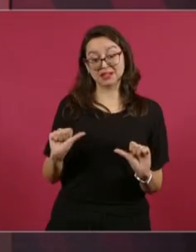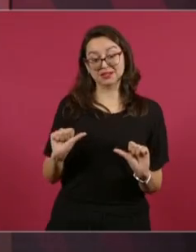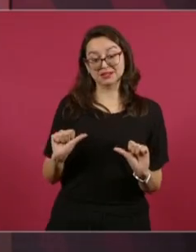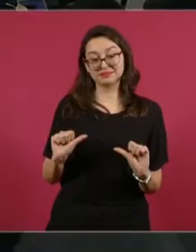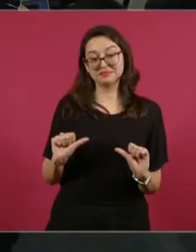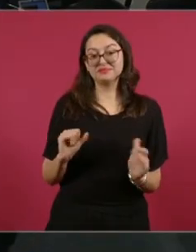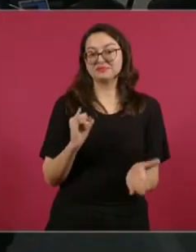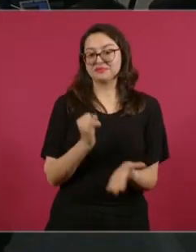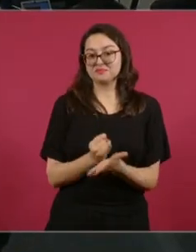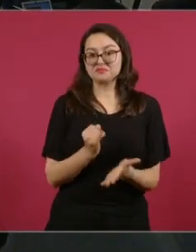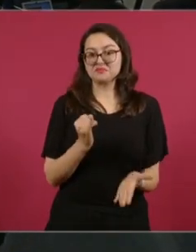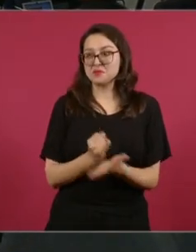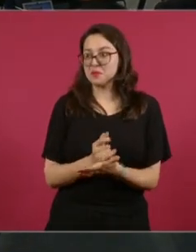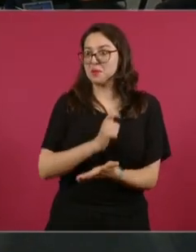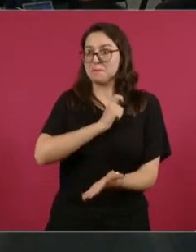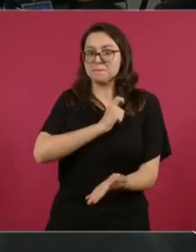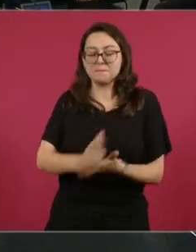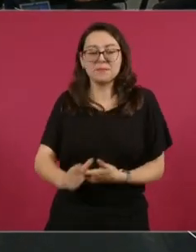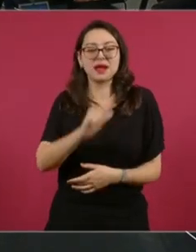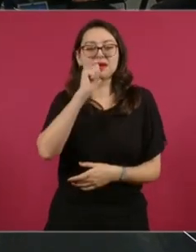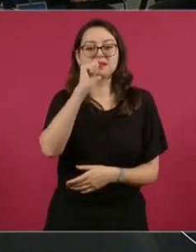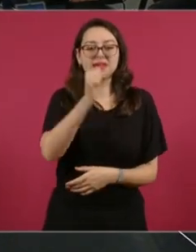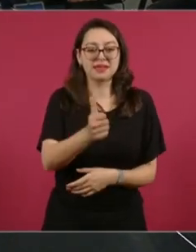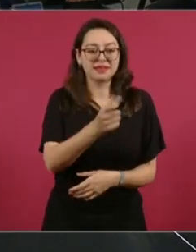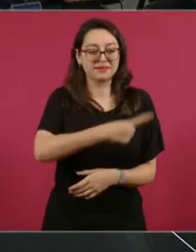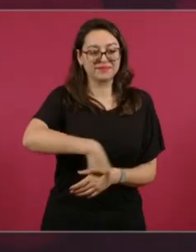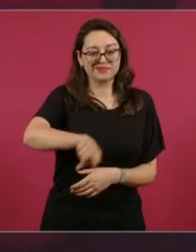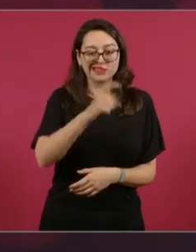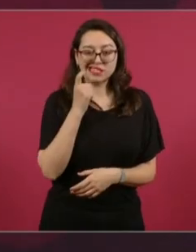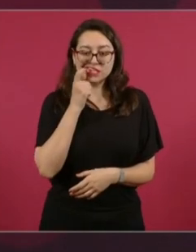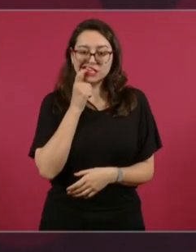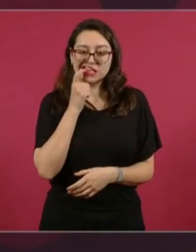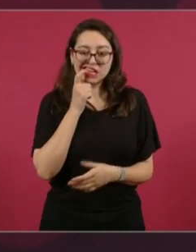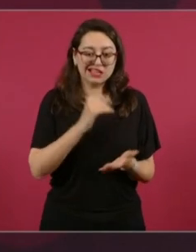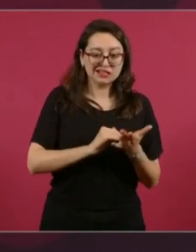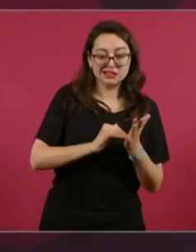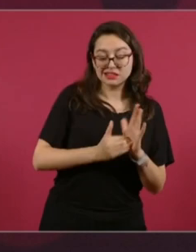no pagaban impuestos.